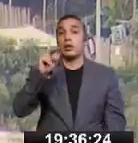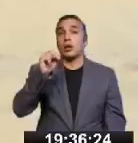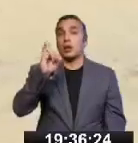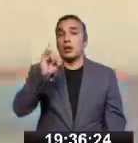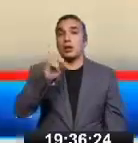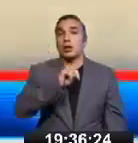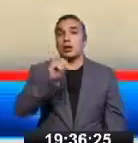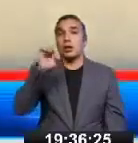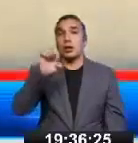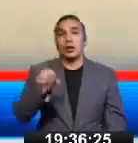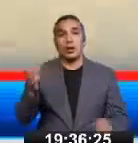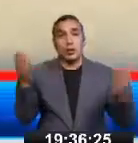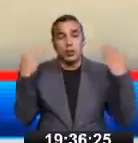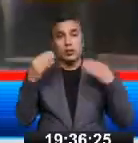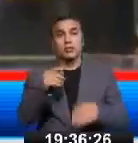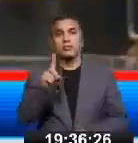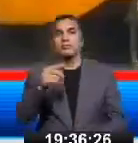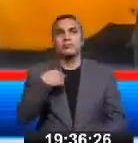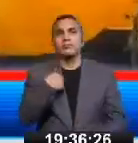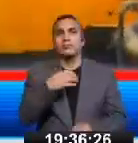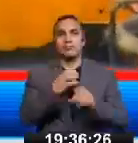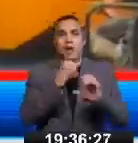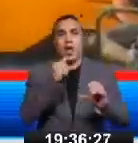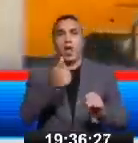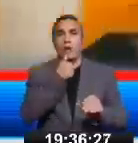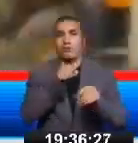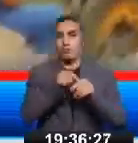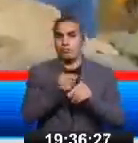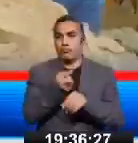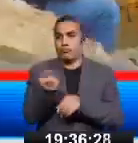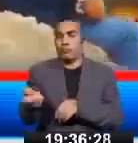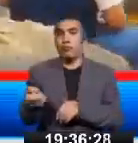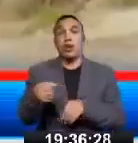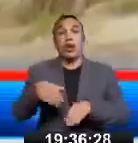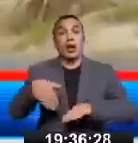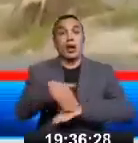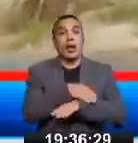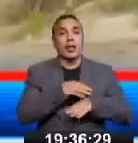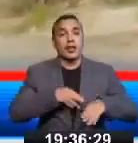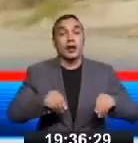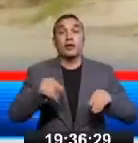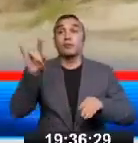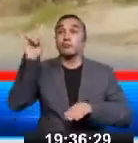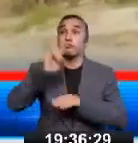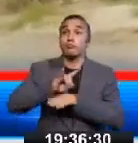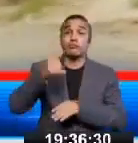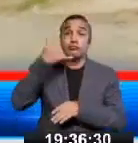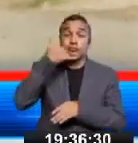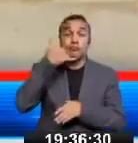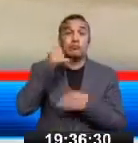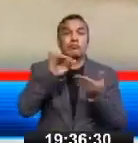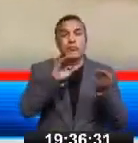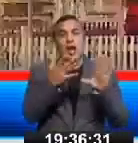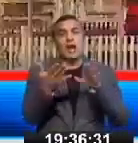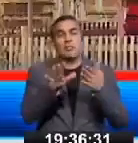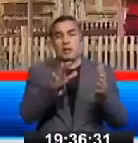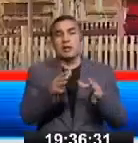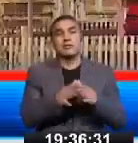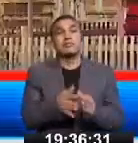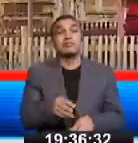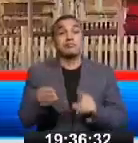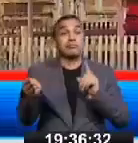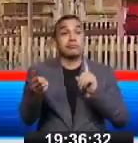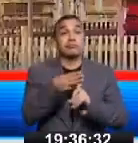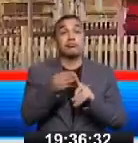guayaquil donde el agua se obtiene por tanqueros las calles son de tierra la señal de celular es inestable y el servicio de internet